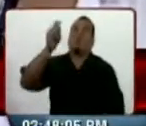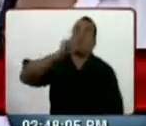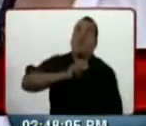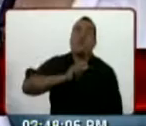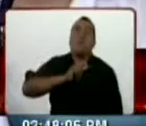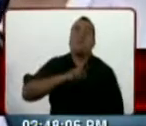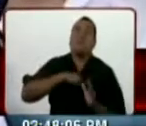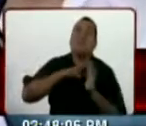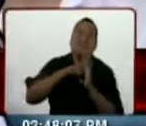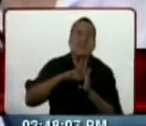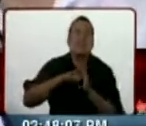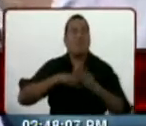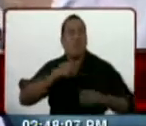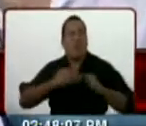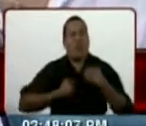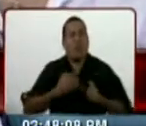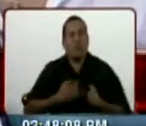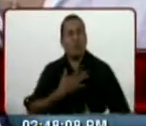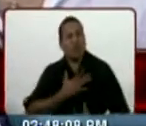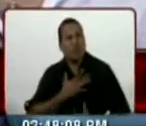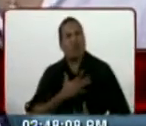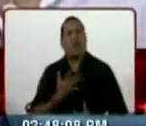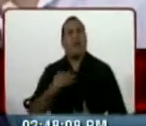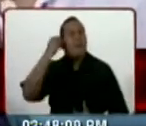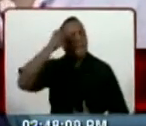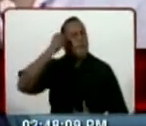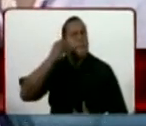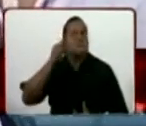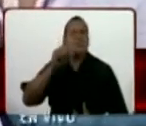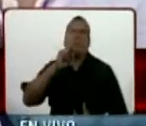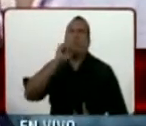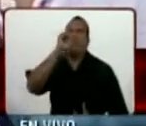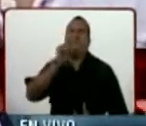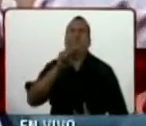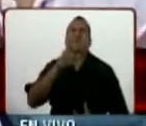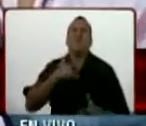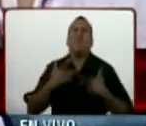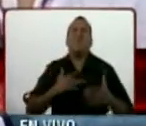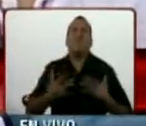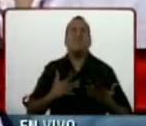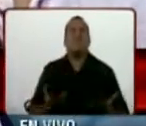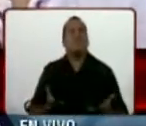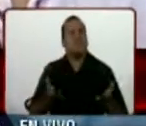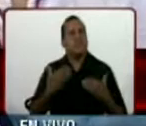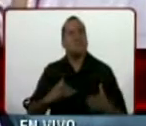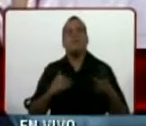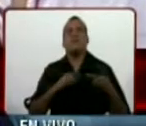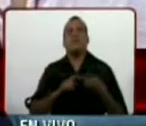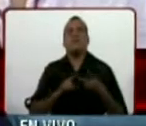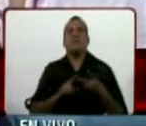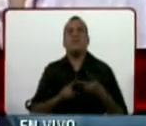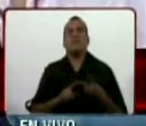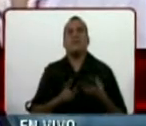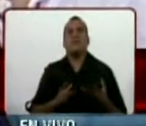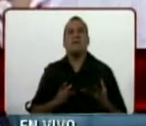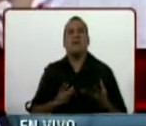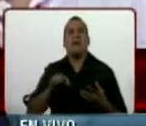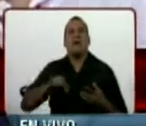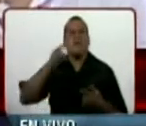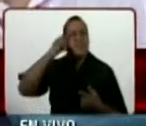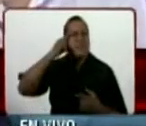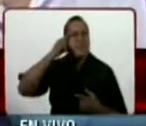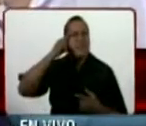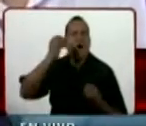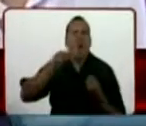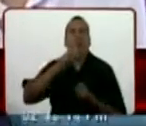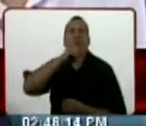símbolos, de muchas emociones encontradas. Y quisiera saber qué sintió en ese momento. Y finalmente, en una frase, ¿cómo quedaría escrito este día en la historia política de